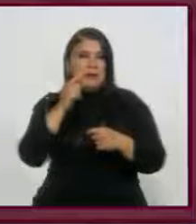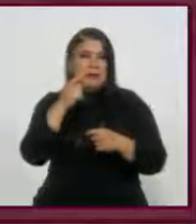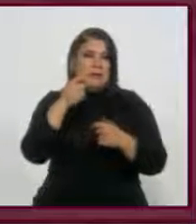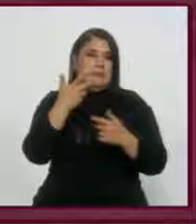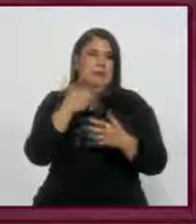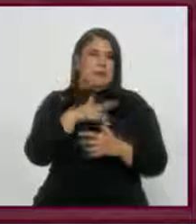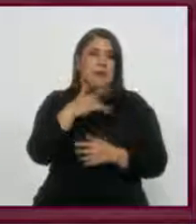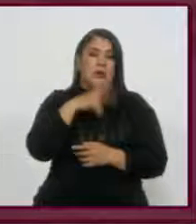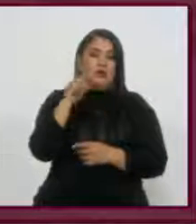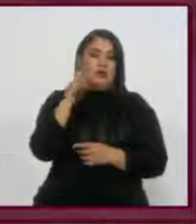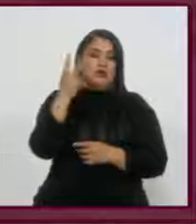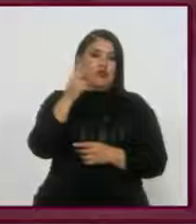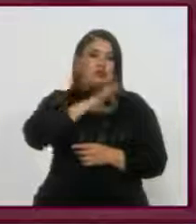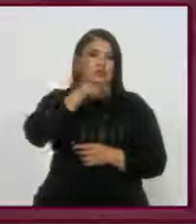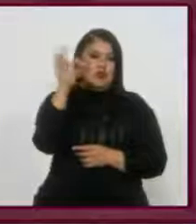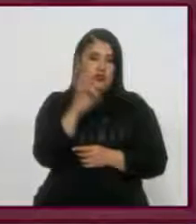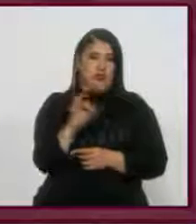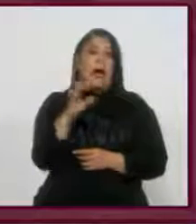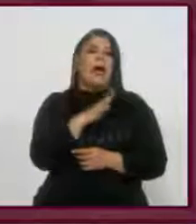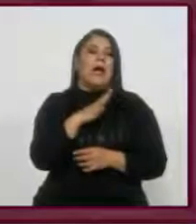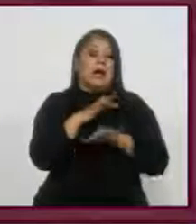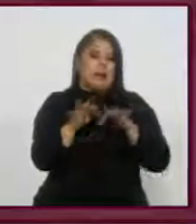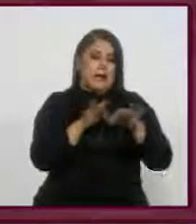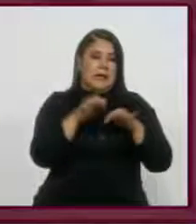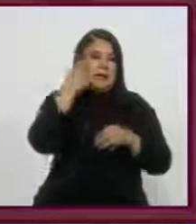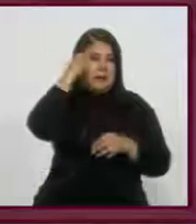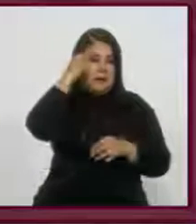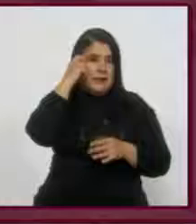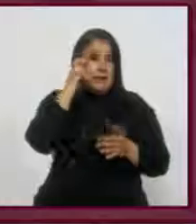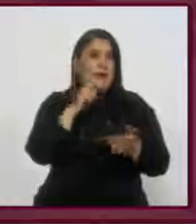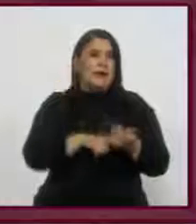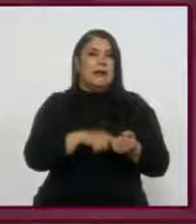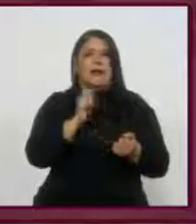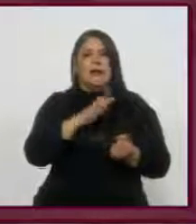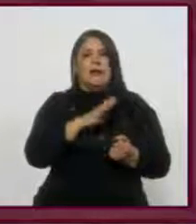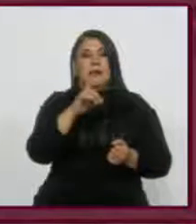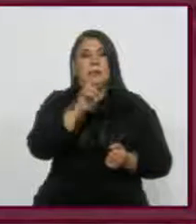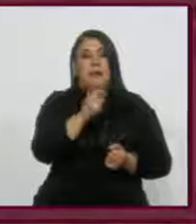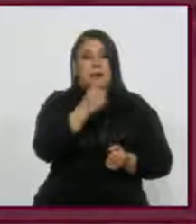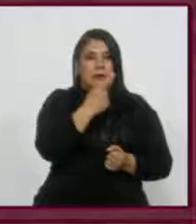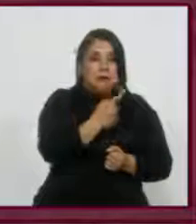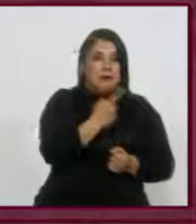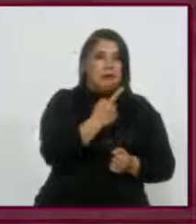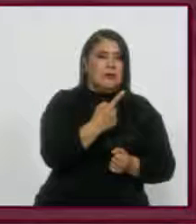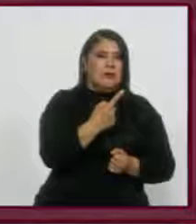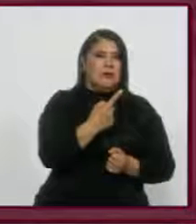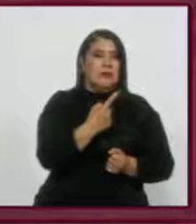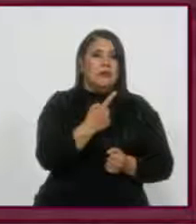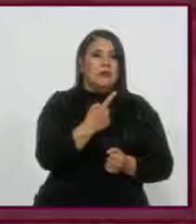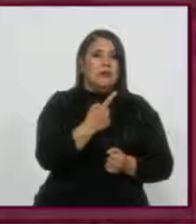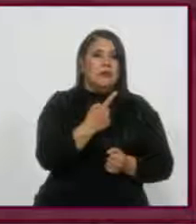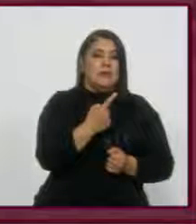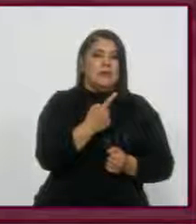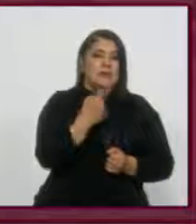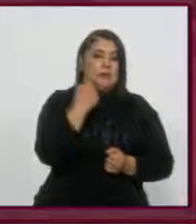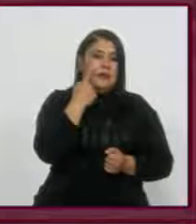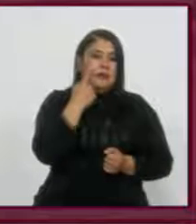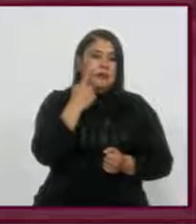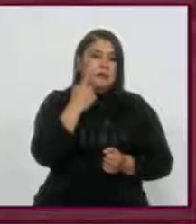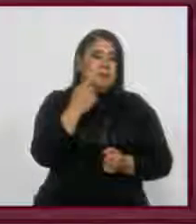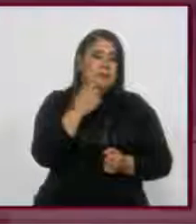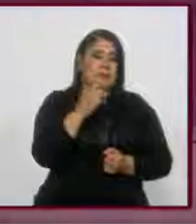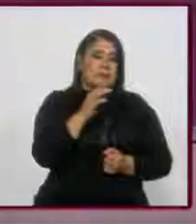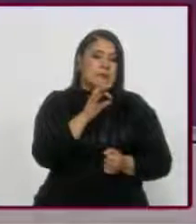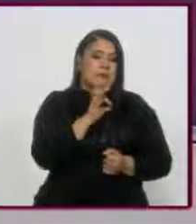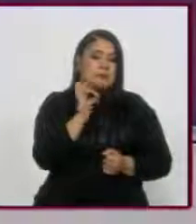el 82% que sí tiene trabajadoras, ¿no? Exactamente. Del 21% que tiene tipo de